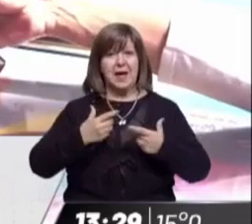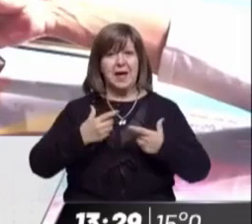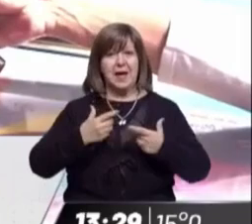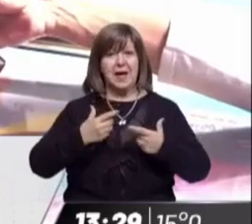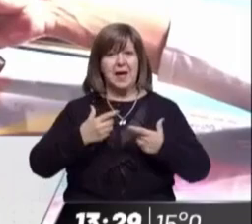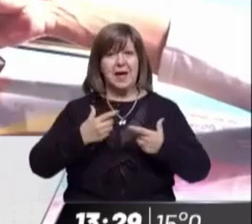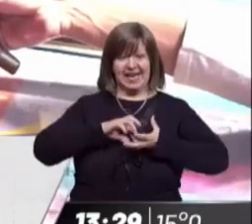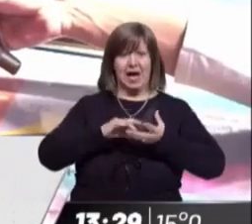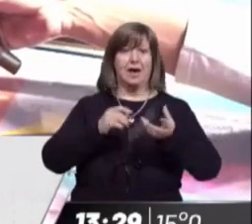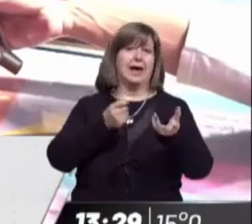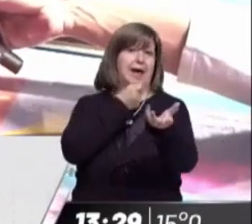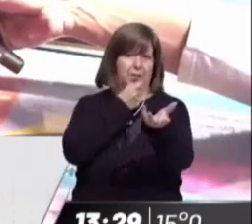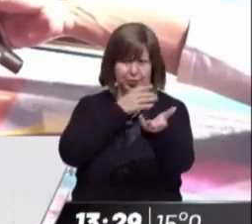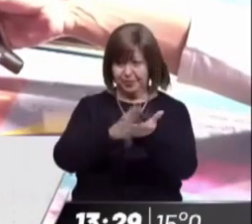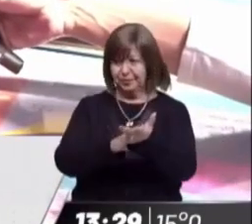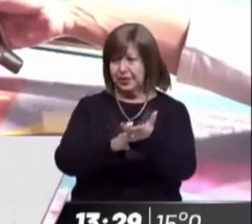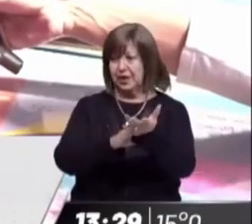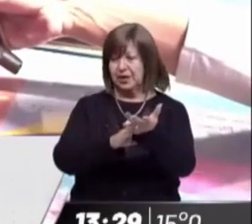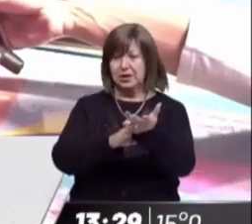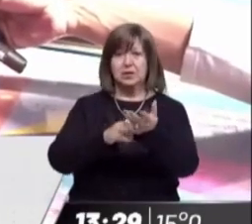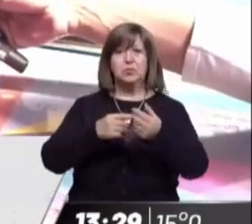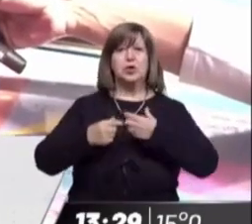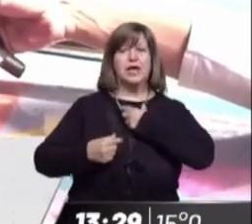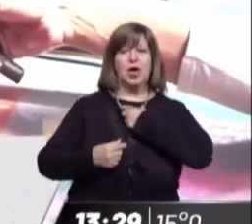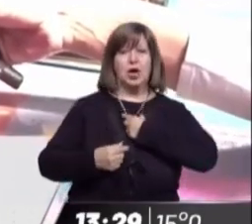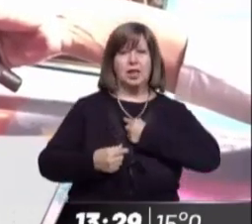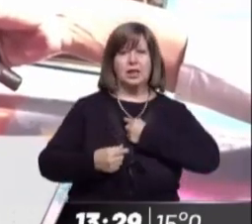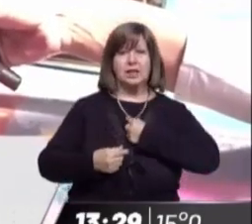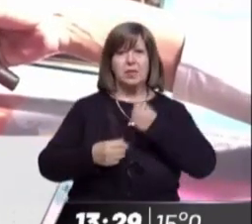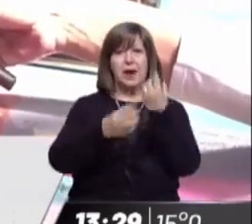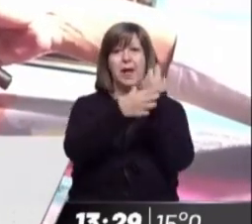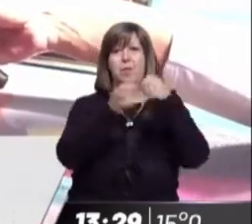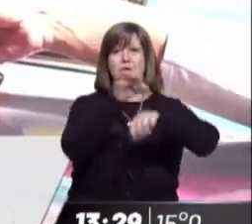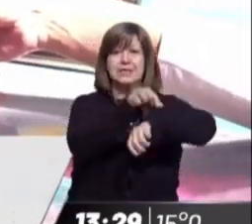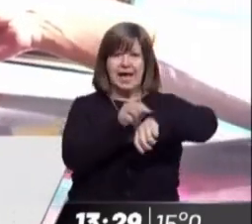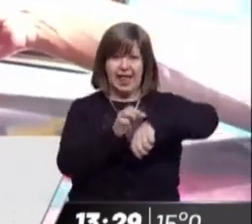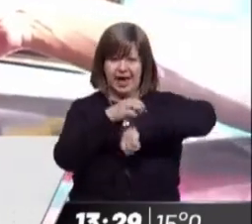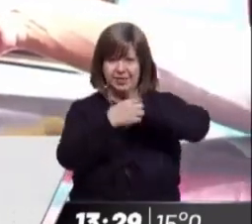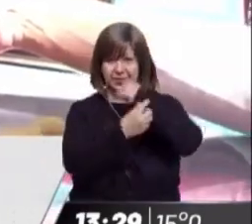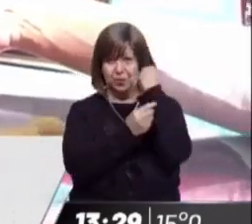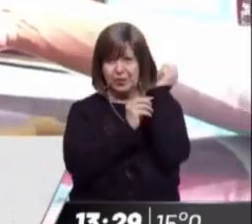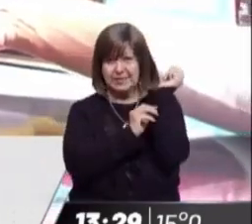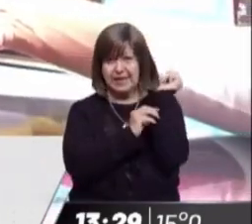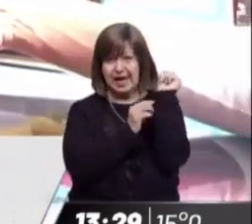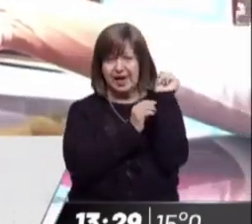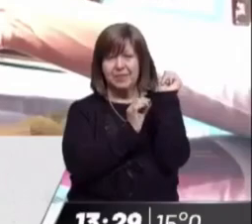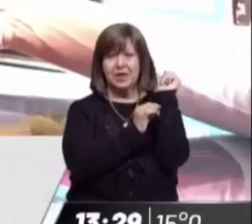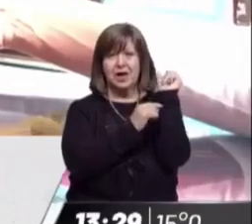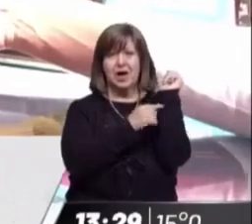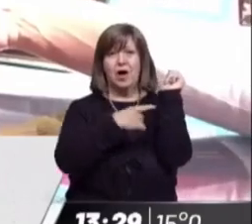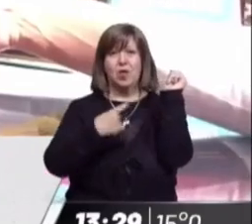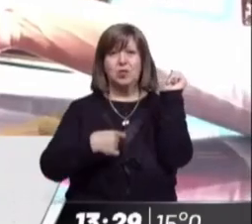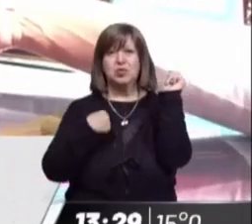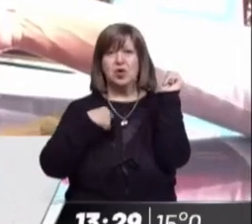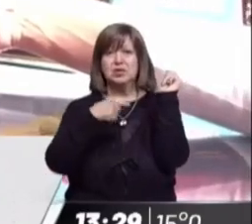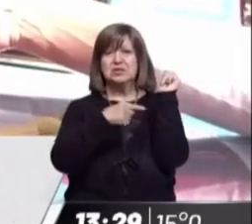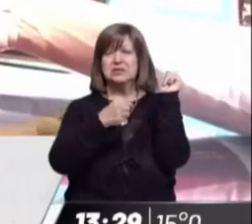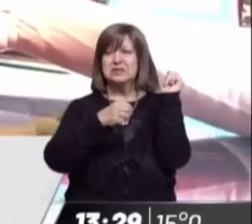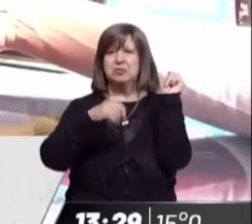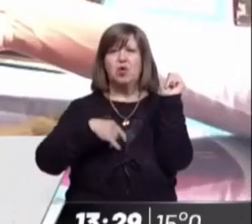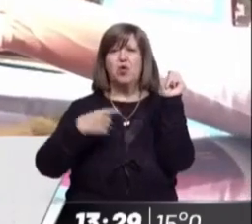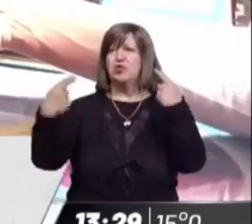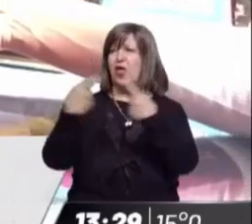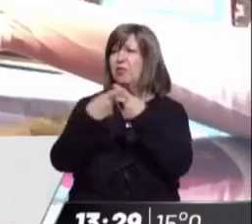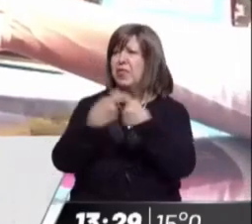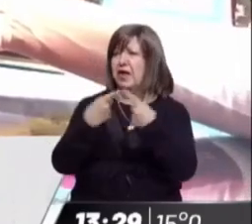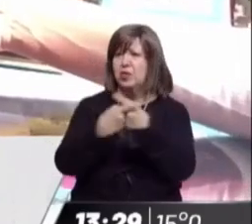aferres por ejemplo y te colgas un te pones una pulserita y justamente ese día te pasó algo malo o tuviste una discusión